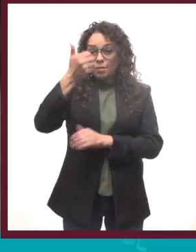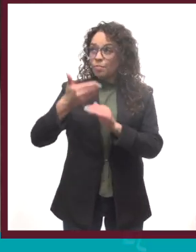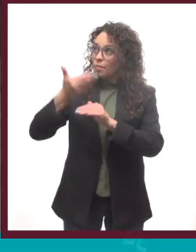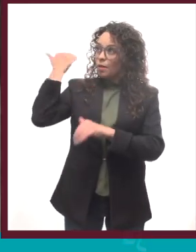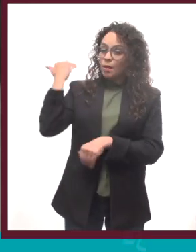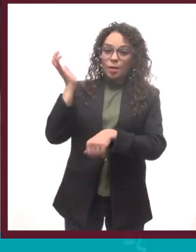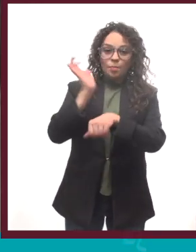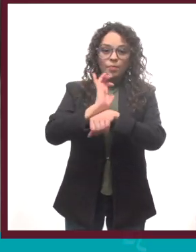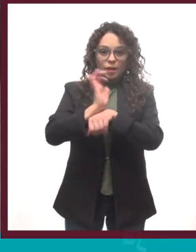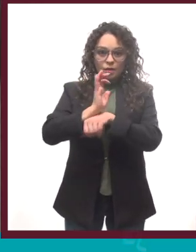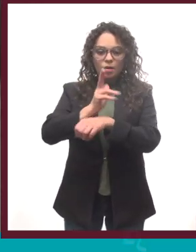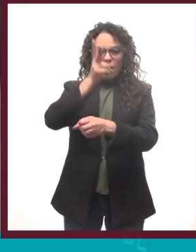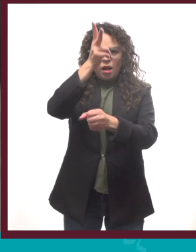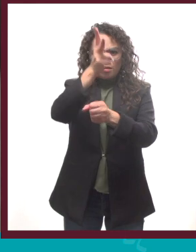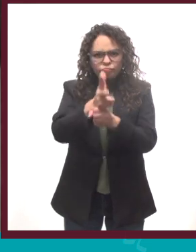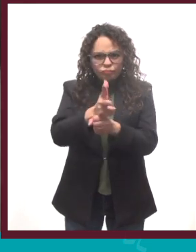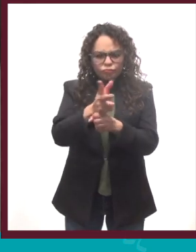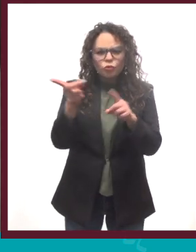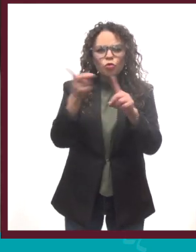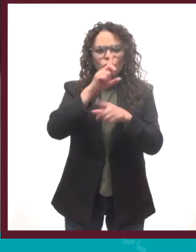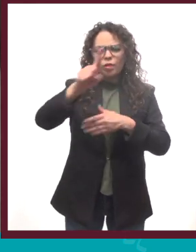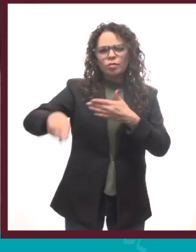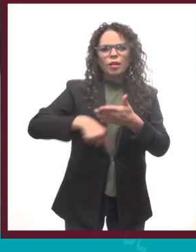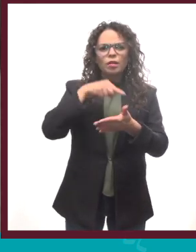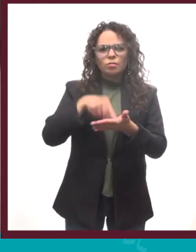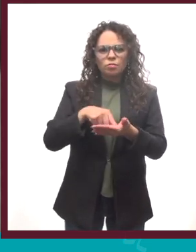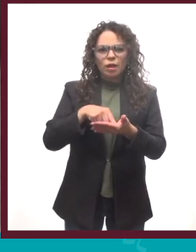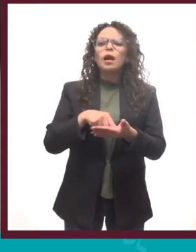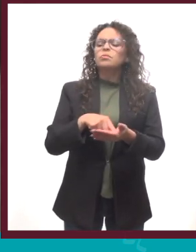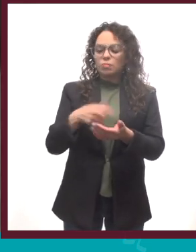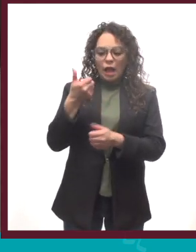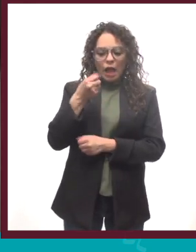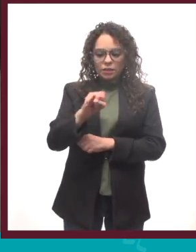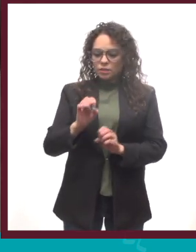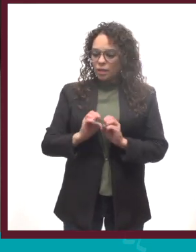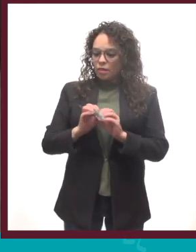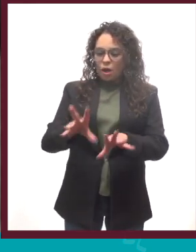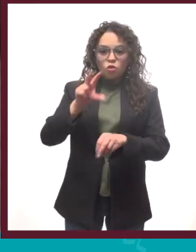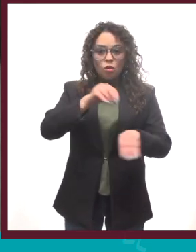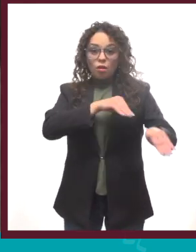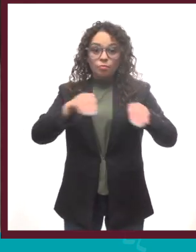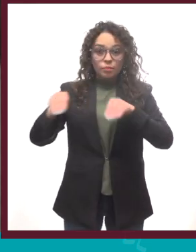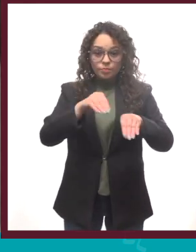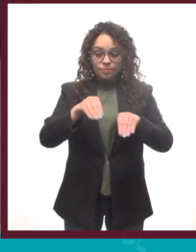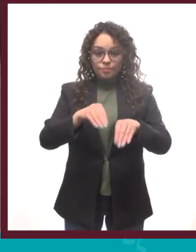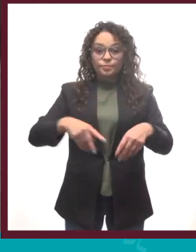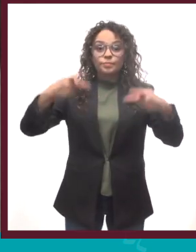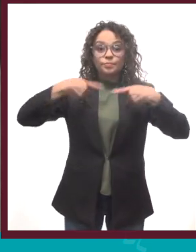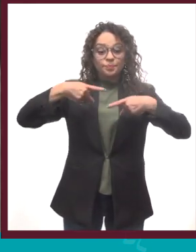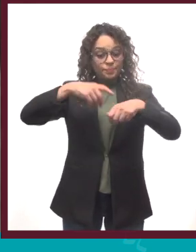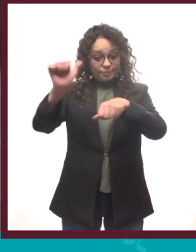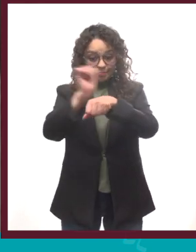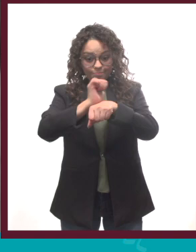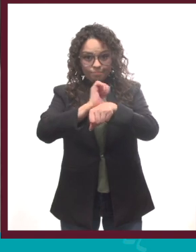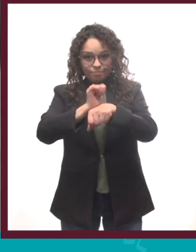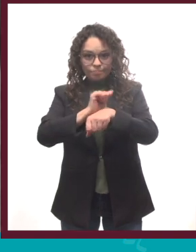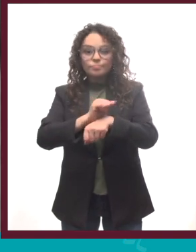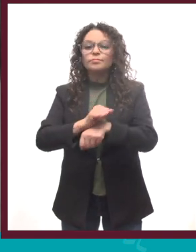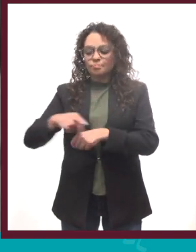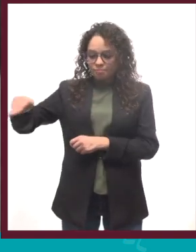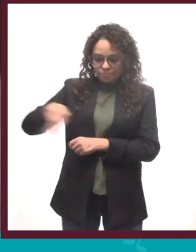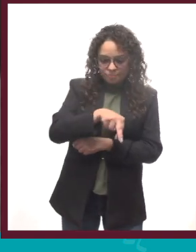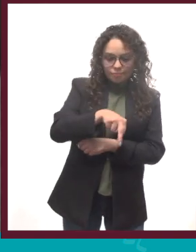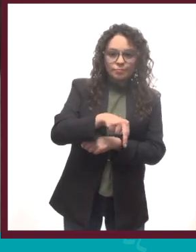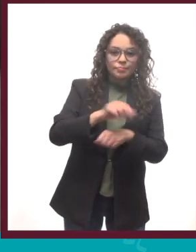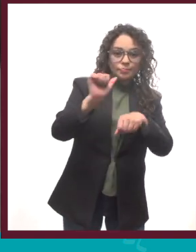primeras películas, la cámara de cine se colocaba en un lugar y no se movía de ahí. Filmaba a los actores que